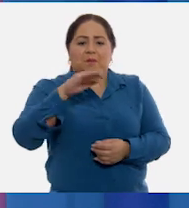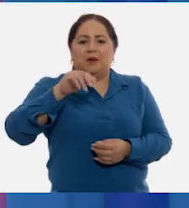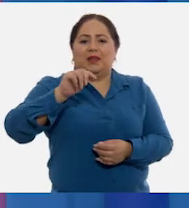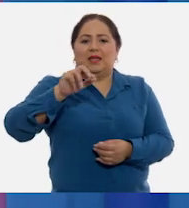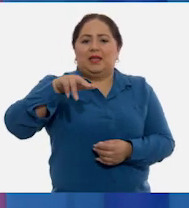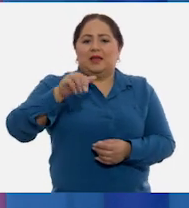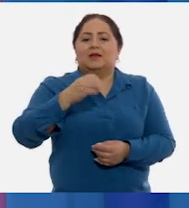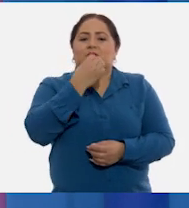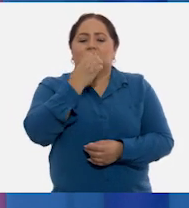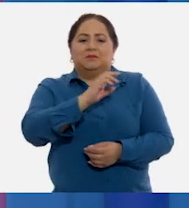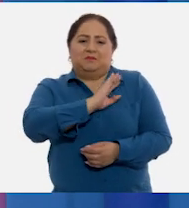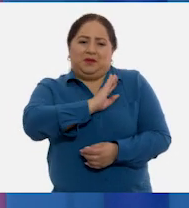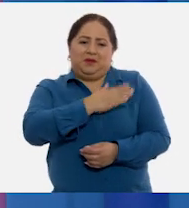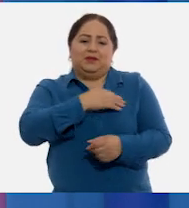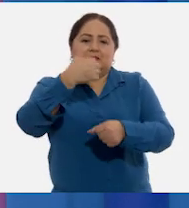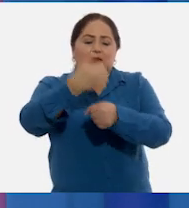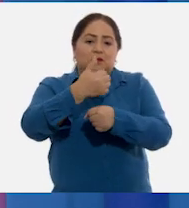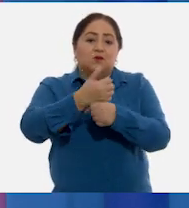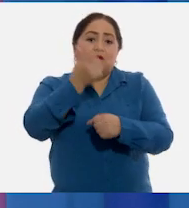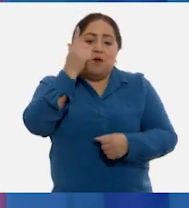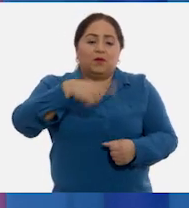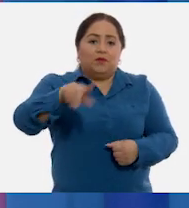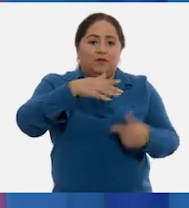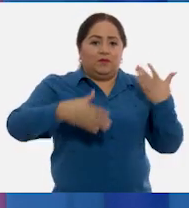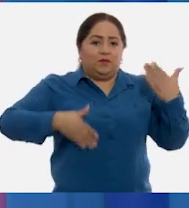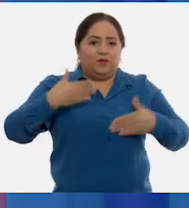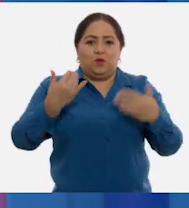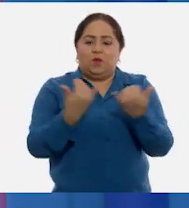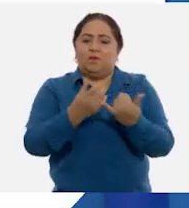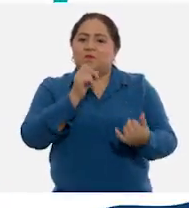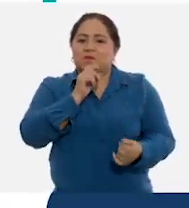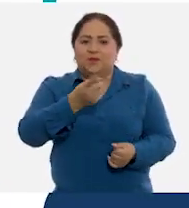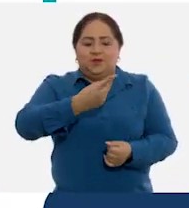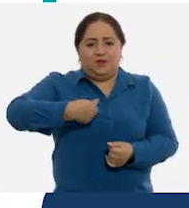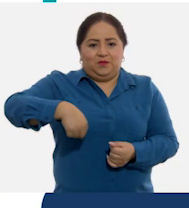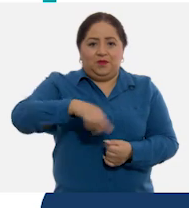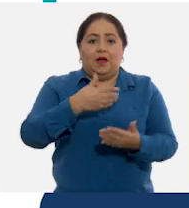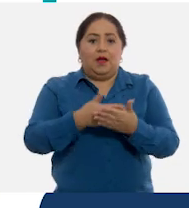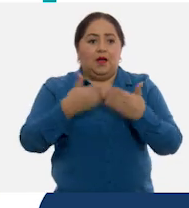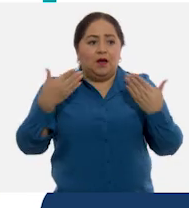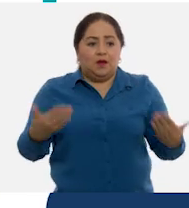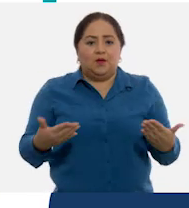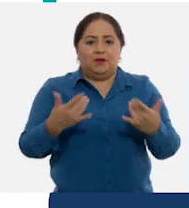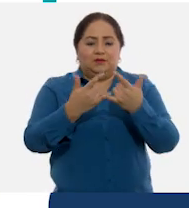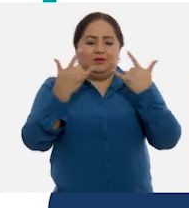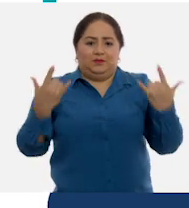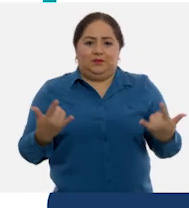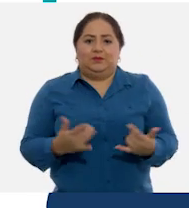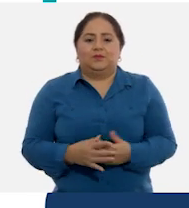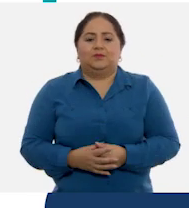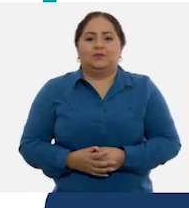materna de español sexto grado. Y espero que lo hayan disfrutado tanto como nosotras. A continuación, historia.